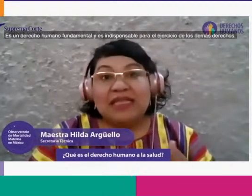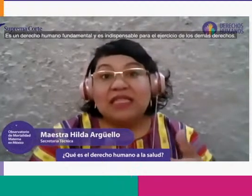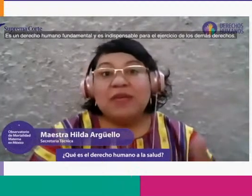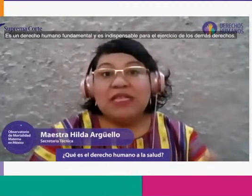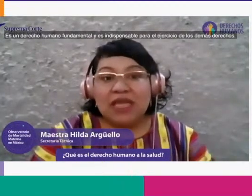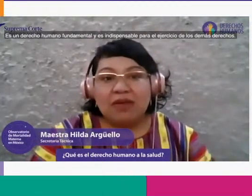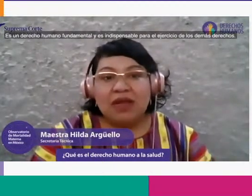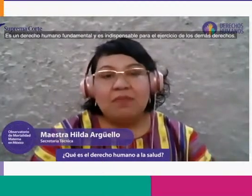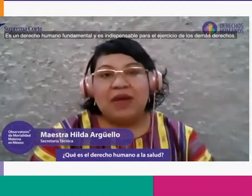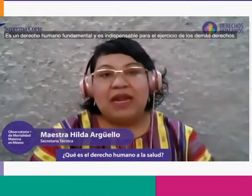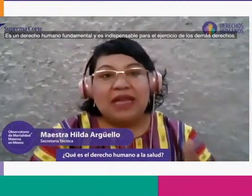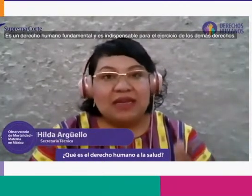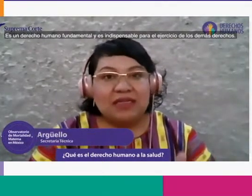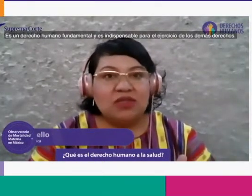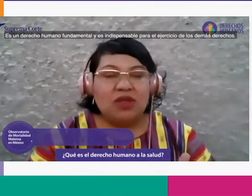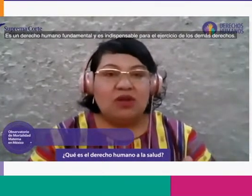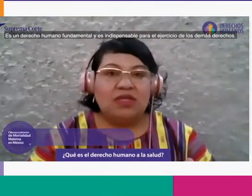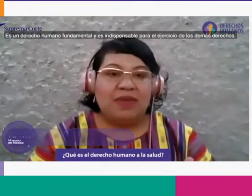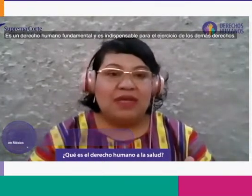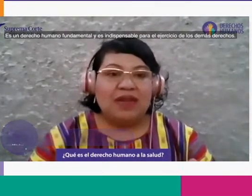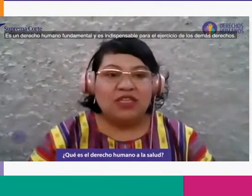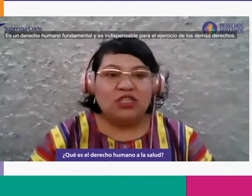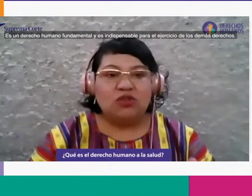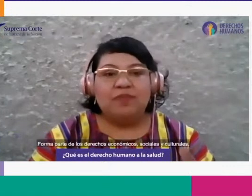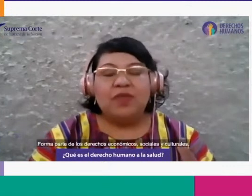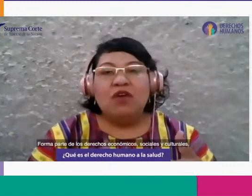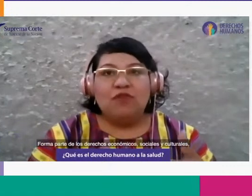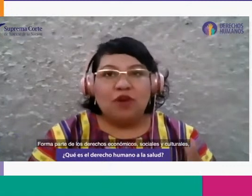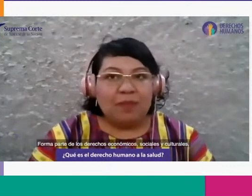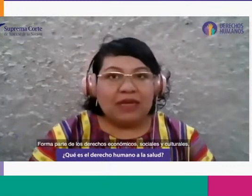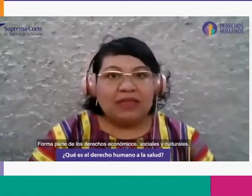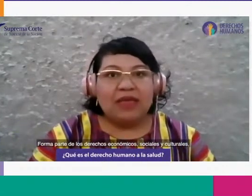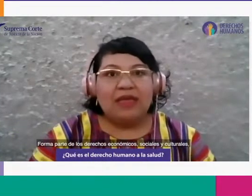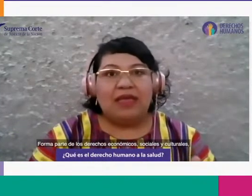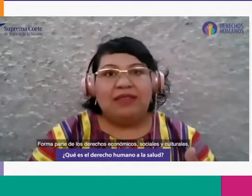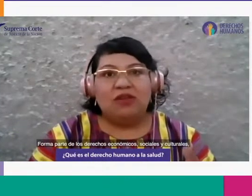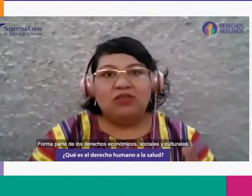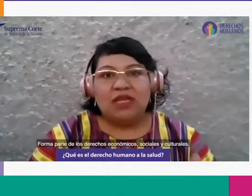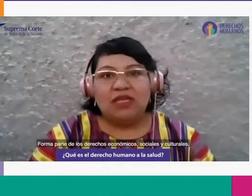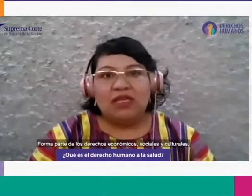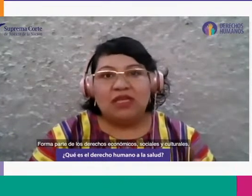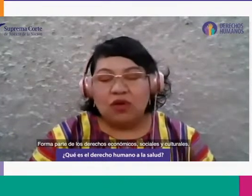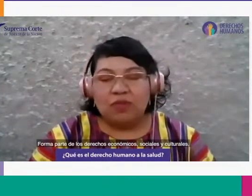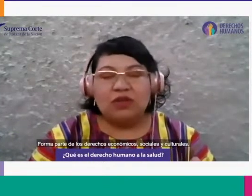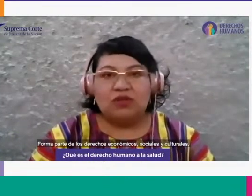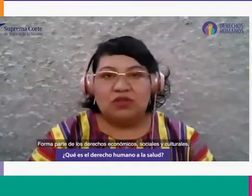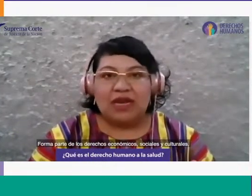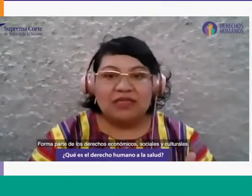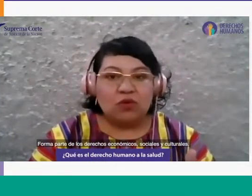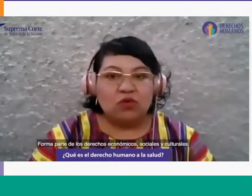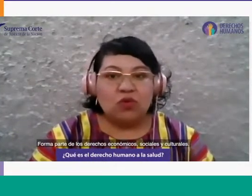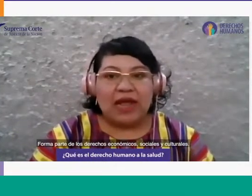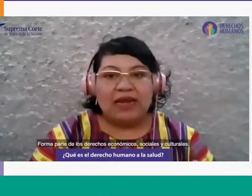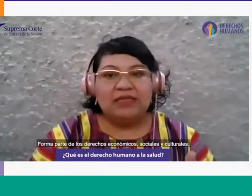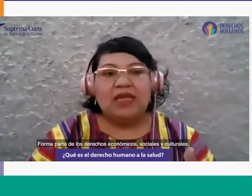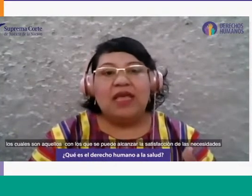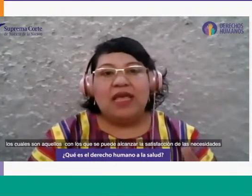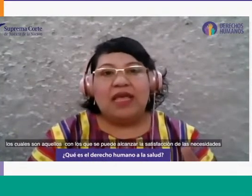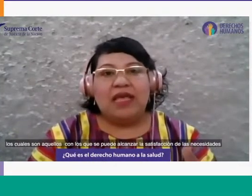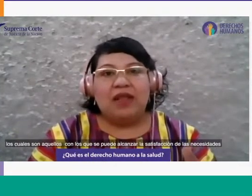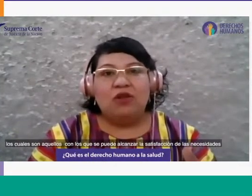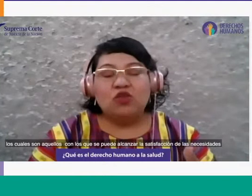es indispensable para el ejercicio de los demás derechos. Forma parte de los derechos económicos, sociales y